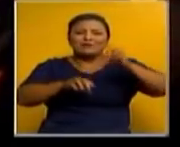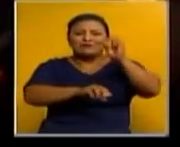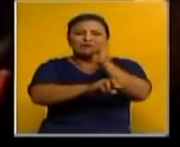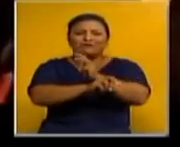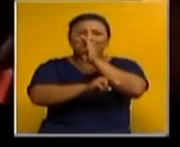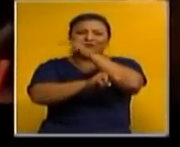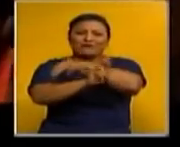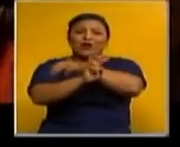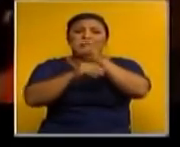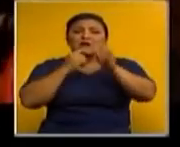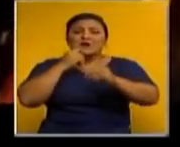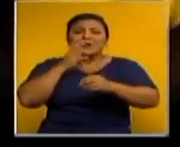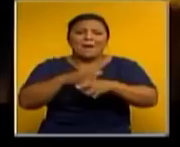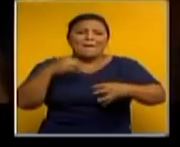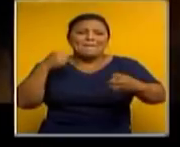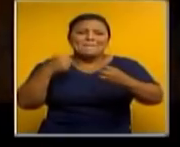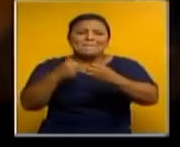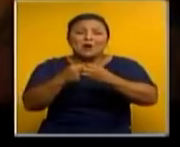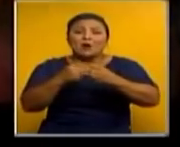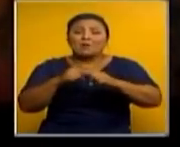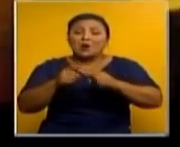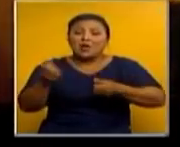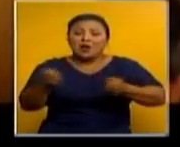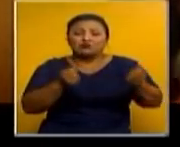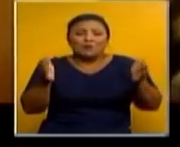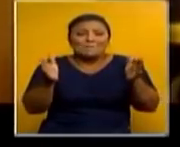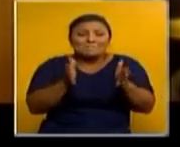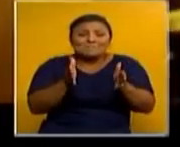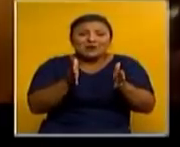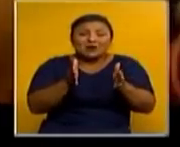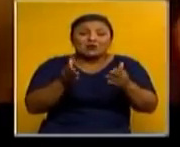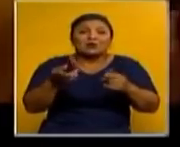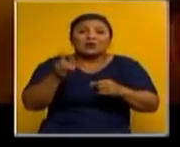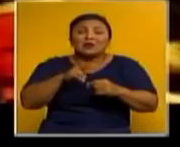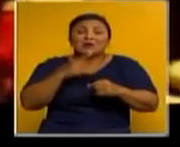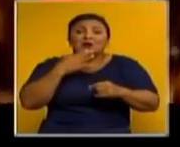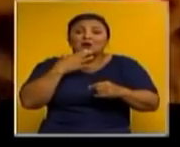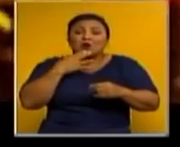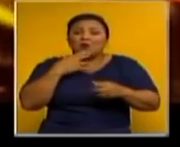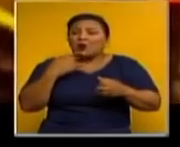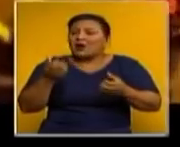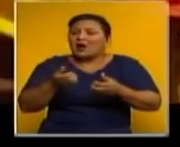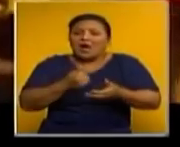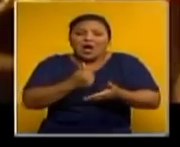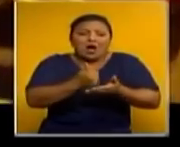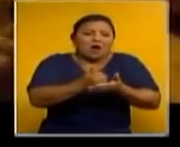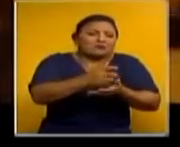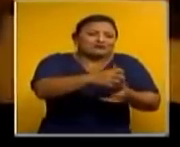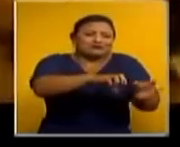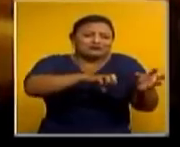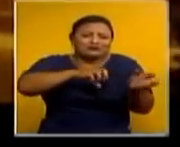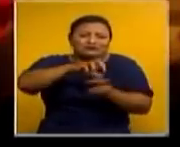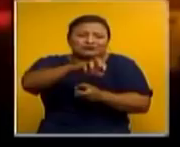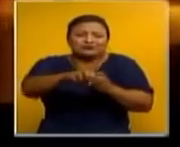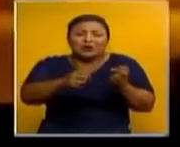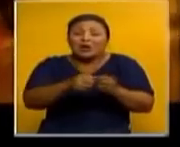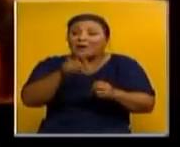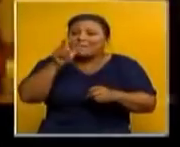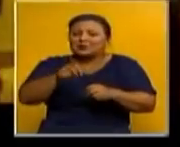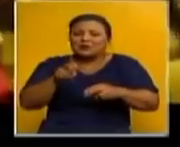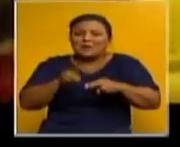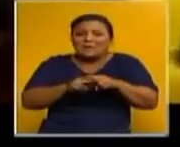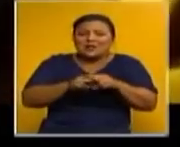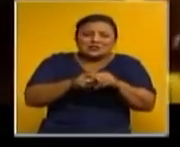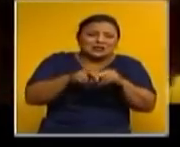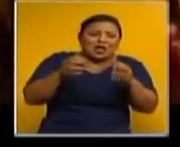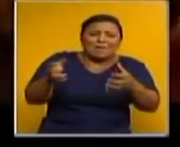resultando con más afectaciones el vehículo pequeño. Incluso se tuvo que utilizar equipo de extricación para poder retirar al conductor, que se